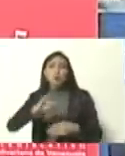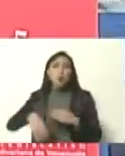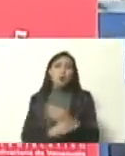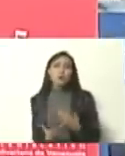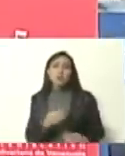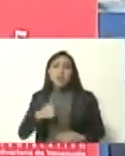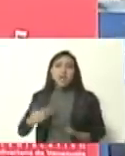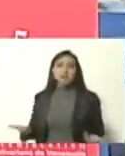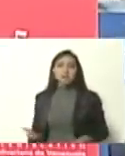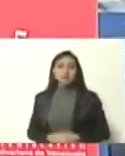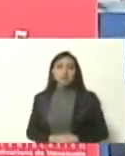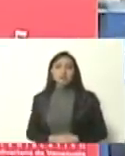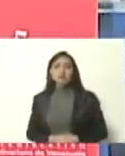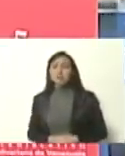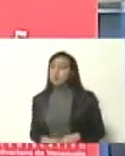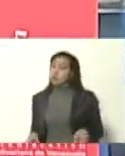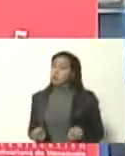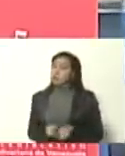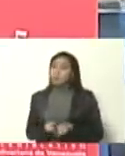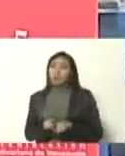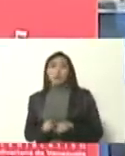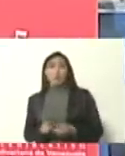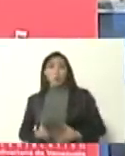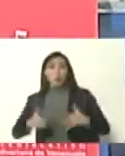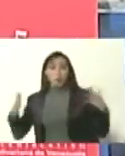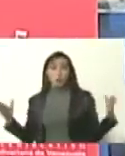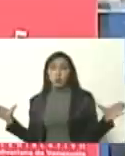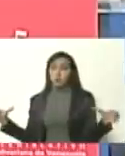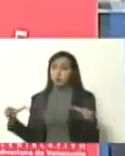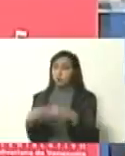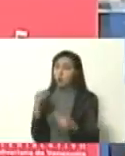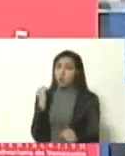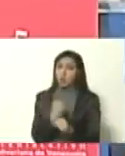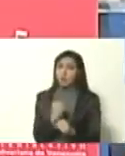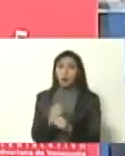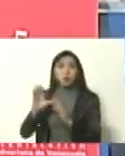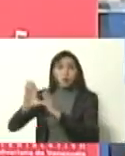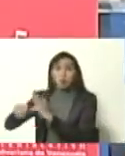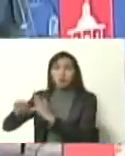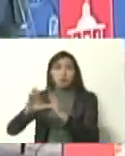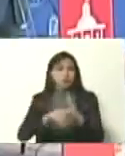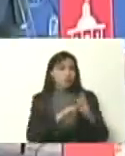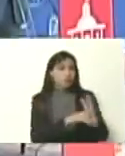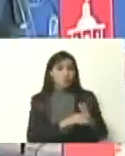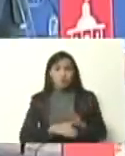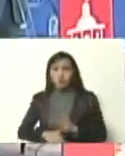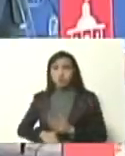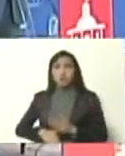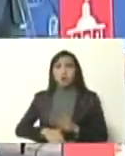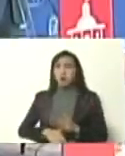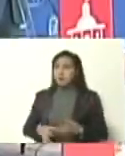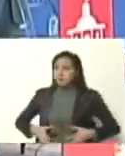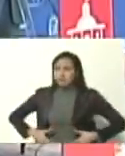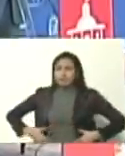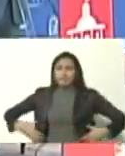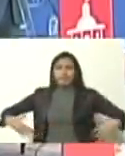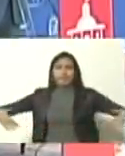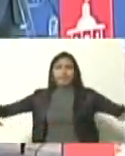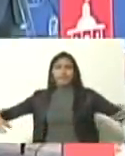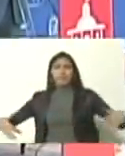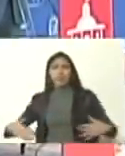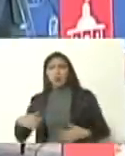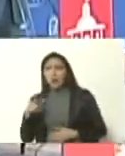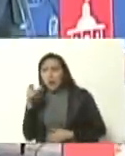lo que se ha convertido es una gigantesca operación de robo que ha hecho mega ricos a Juan Guaidó, a su